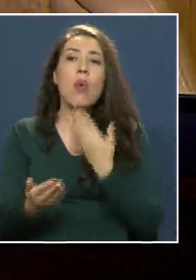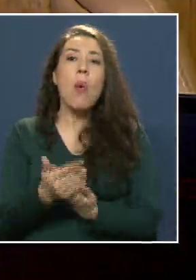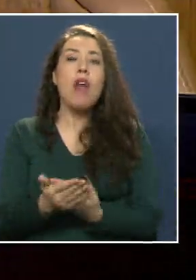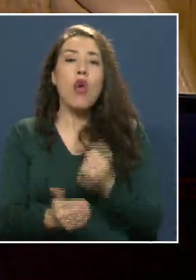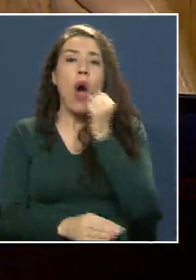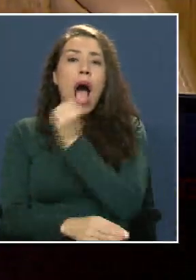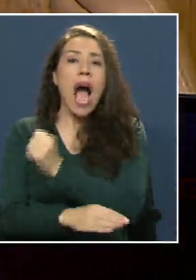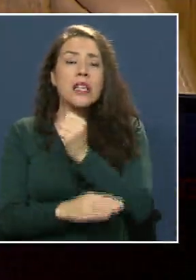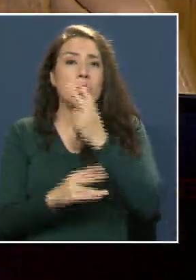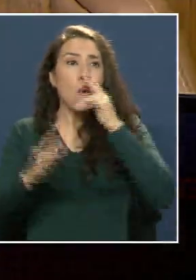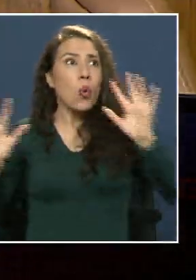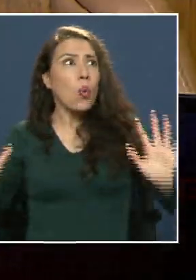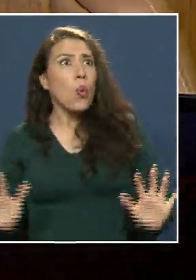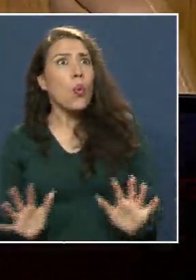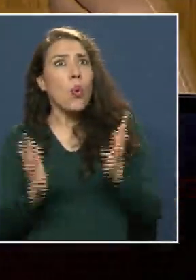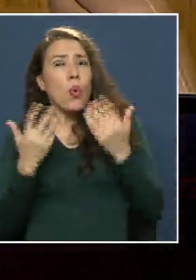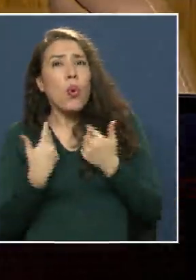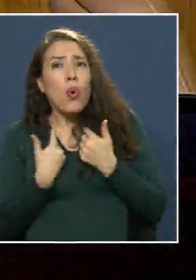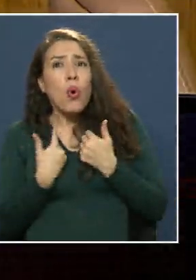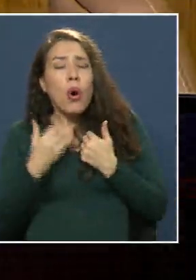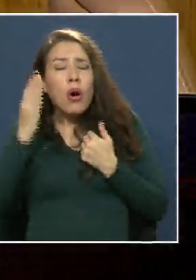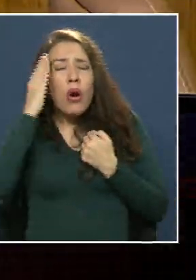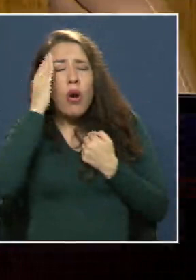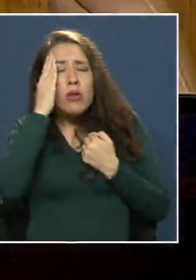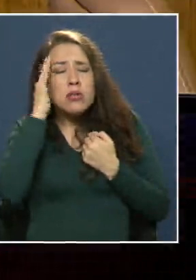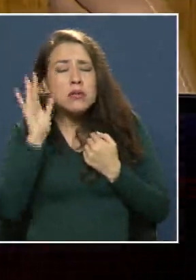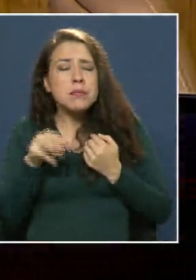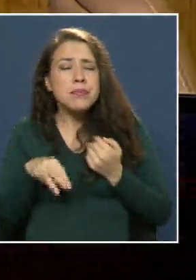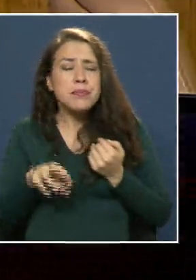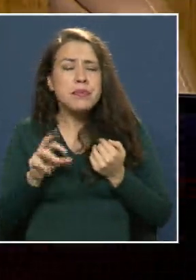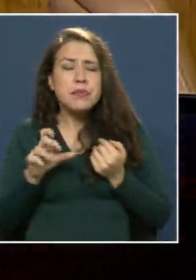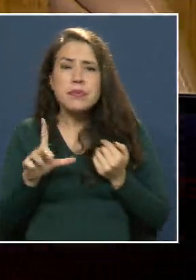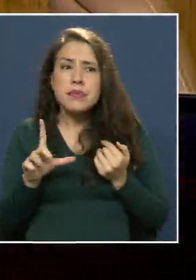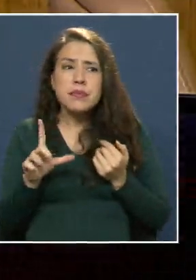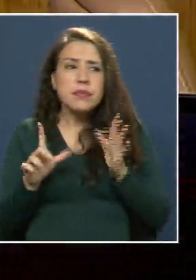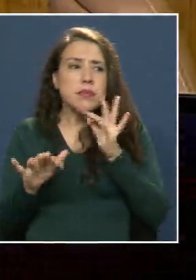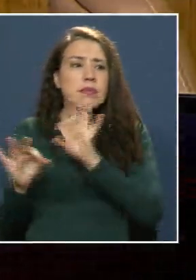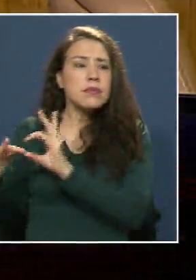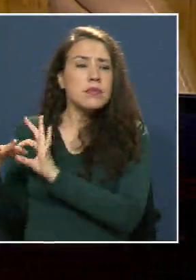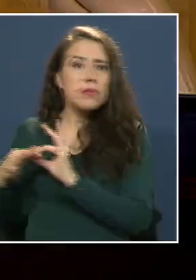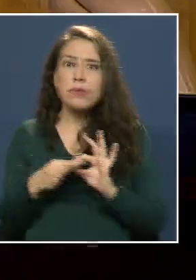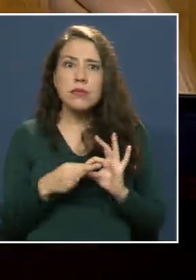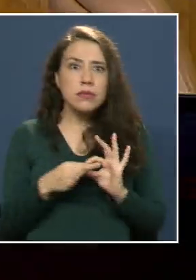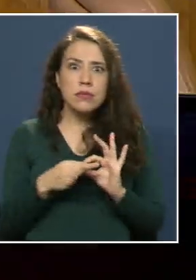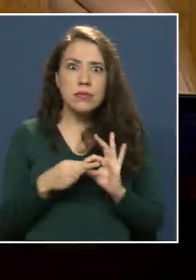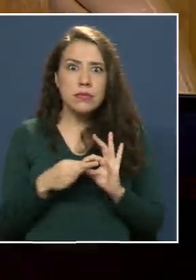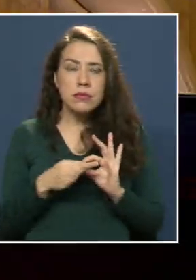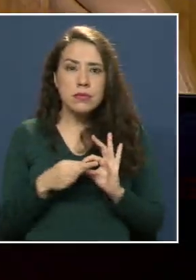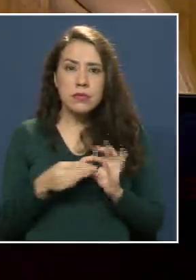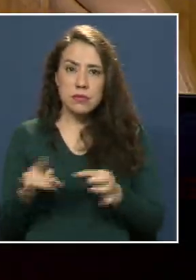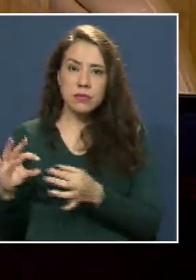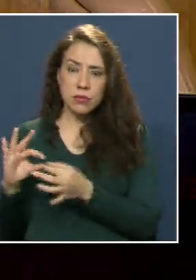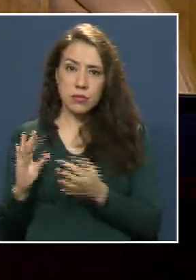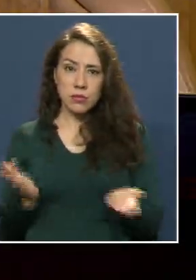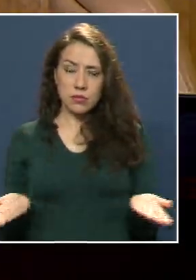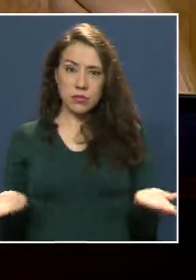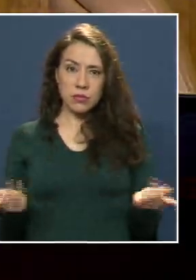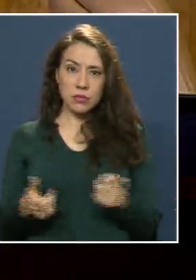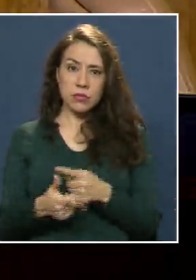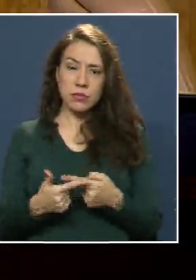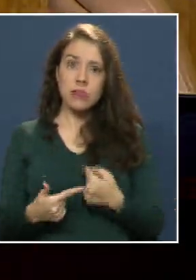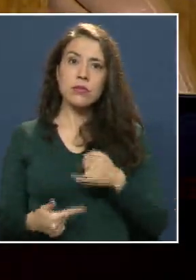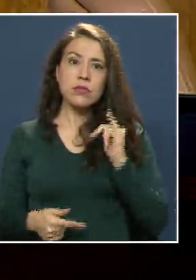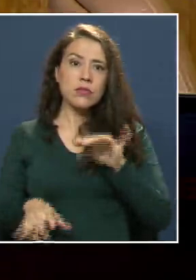crímenes que escandalizan la conciencia moral, que no tienen justificación alguna. Y por lo tanto, yo